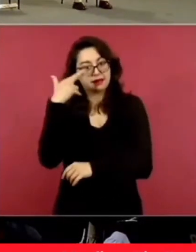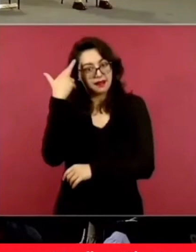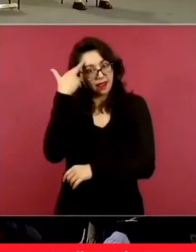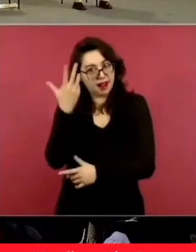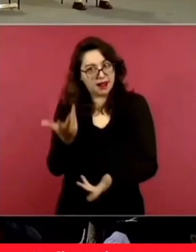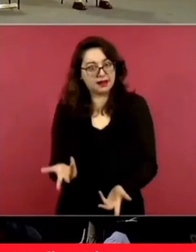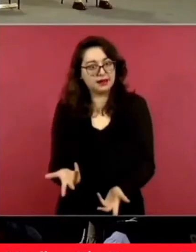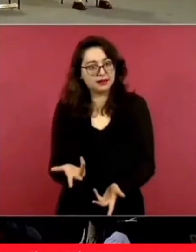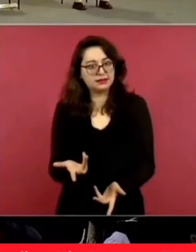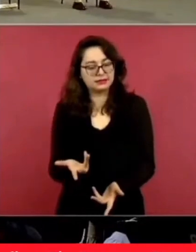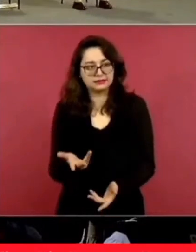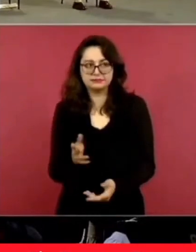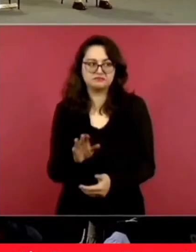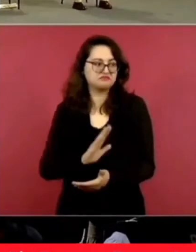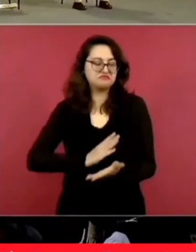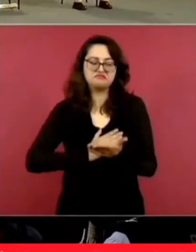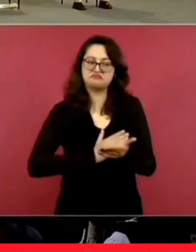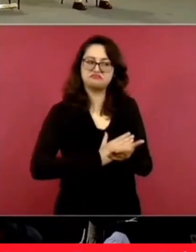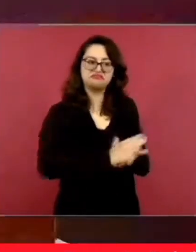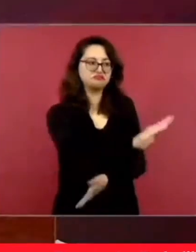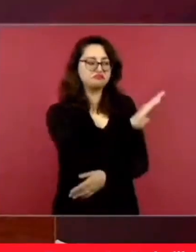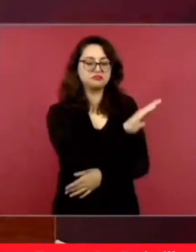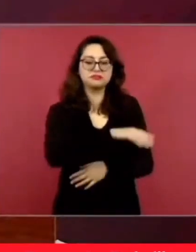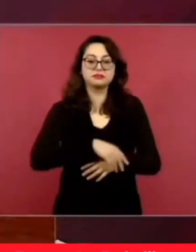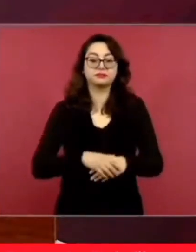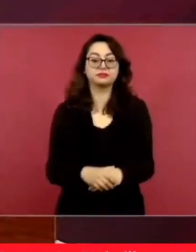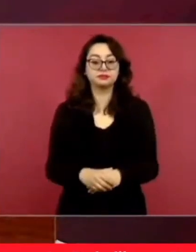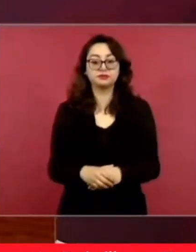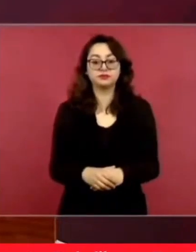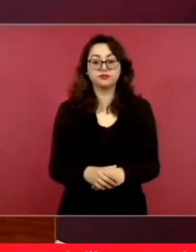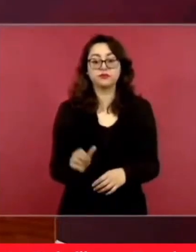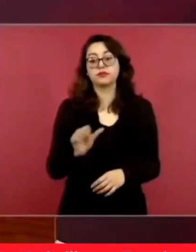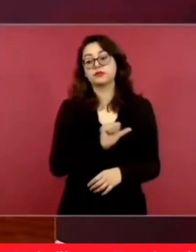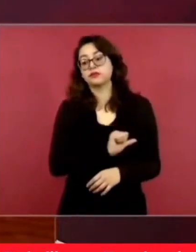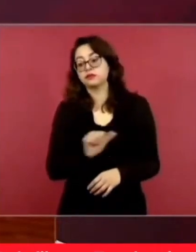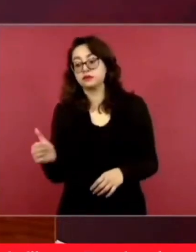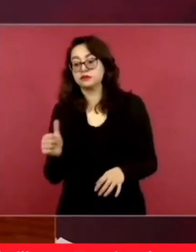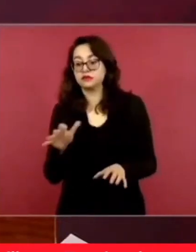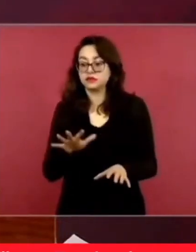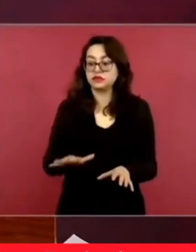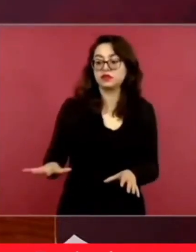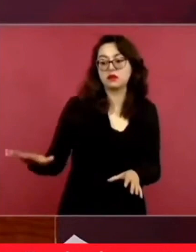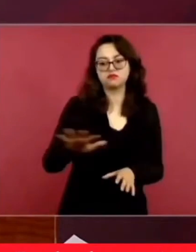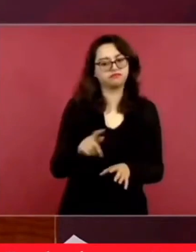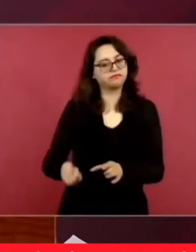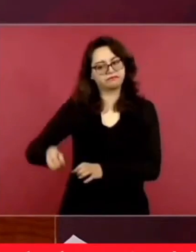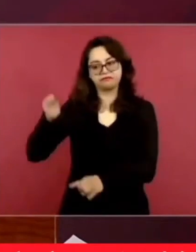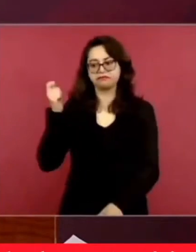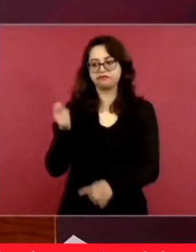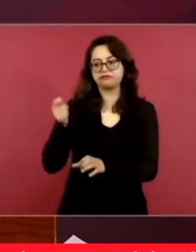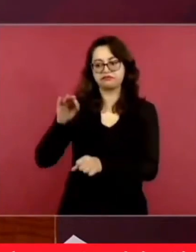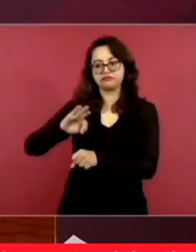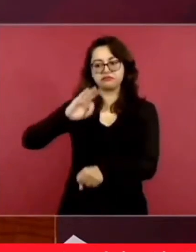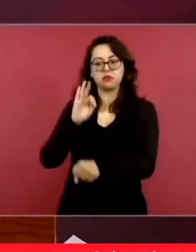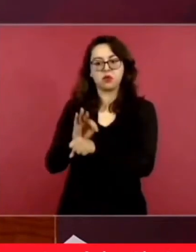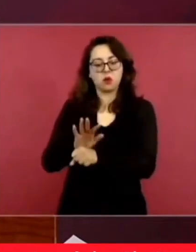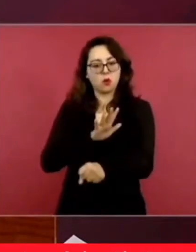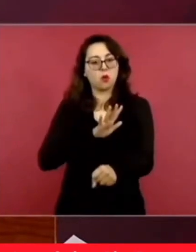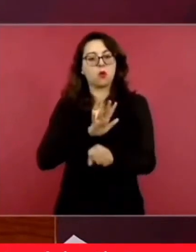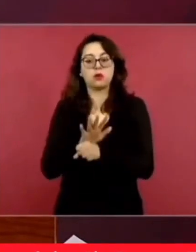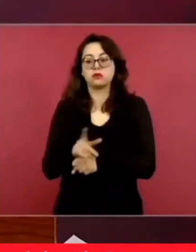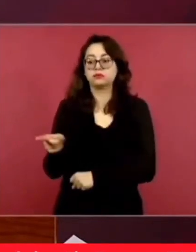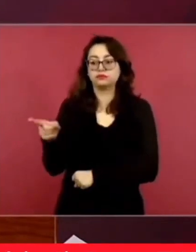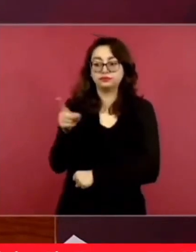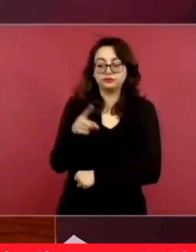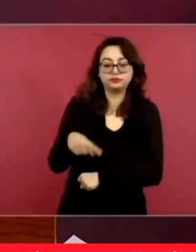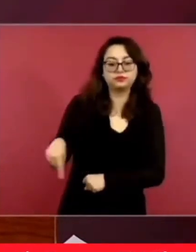Otra área natural protegida que viene desde la lucha de los pueblos por más de 20 años, de los compañeros y compañeras del Frente en Defensa de la